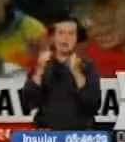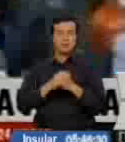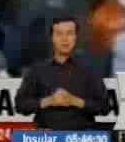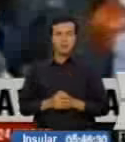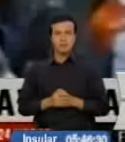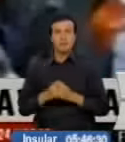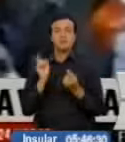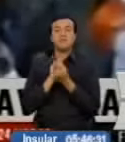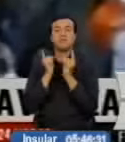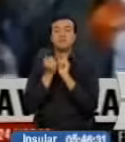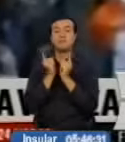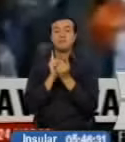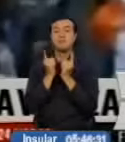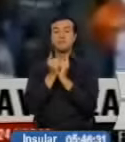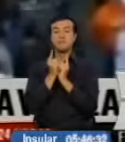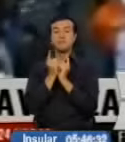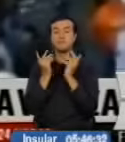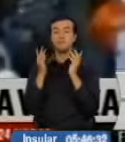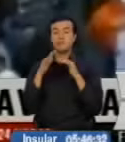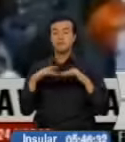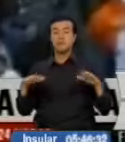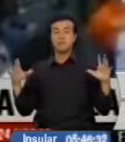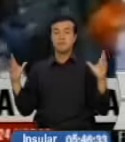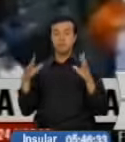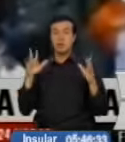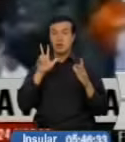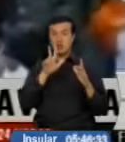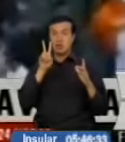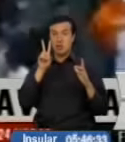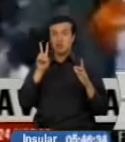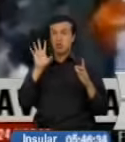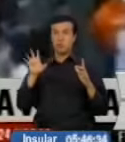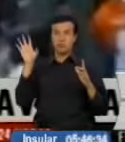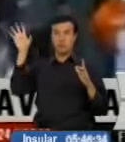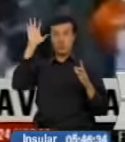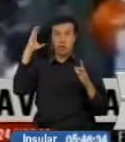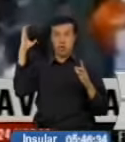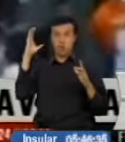punto de encuentro de todas las movilizaciones provenientes de los 32 departamentos de